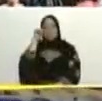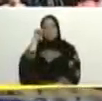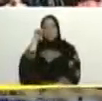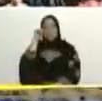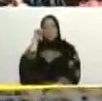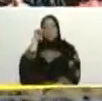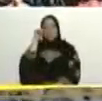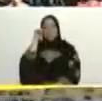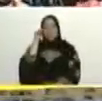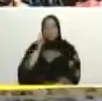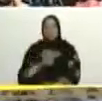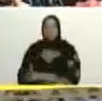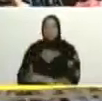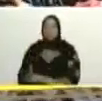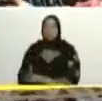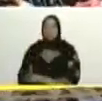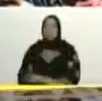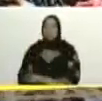¿Dónde están?